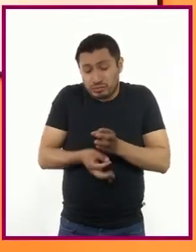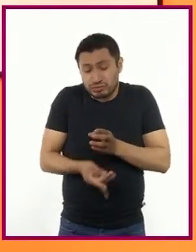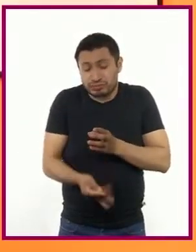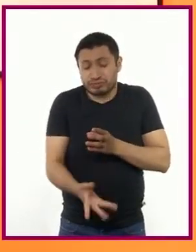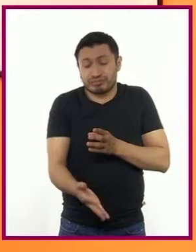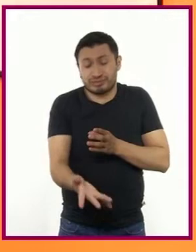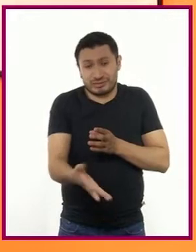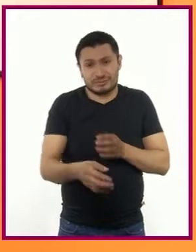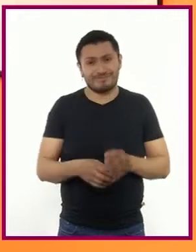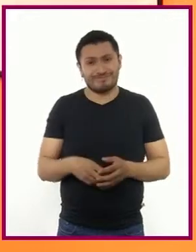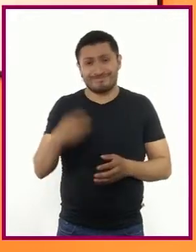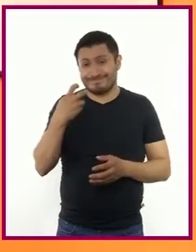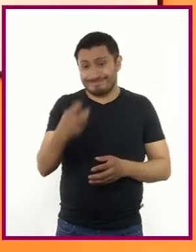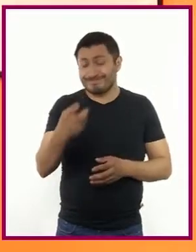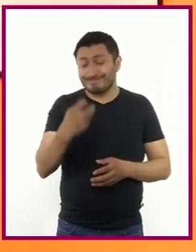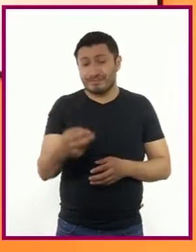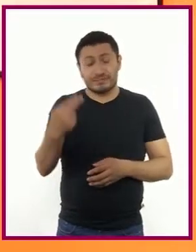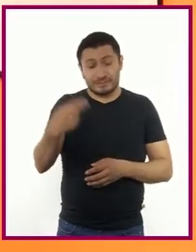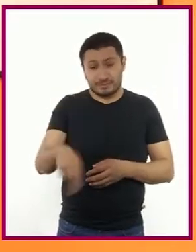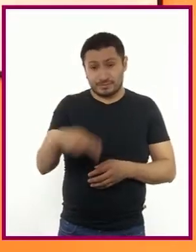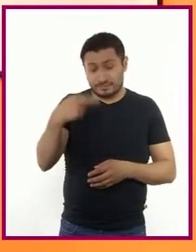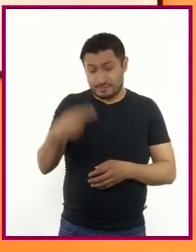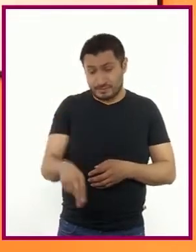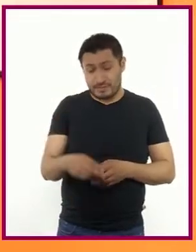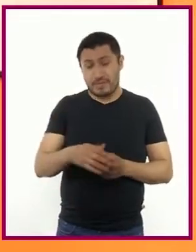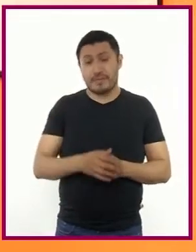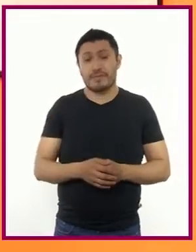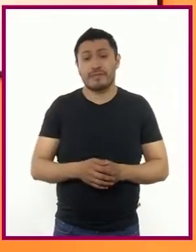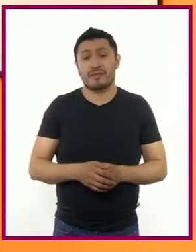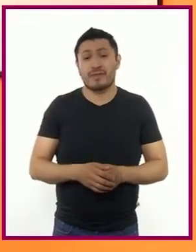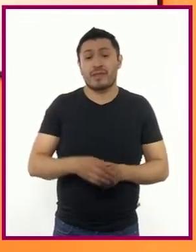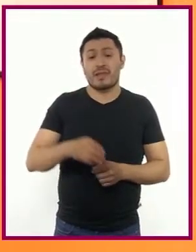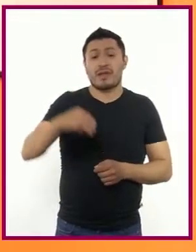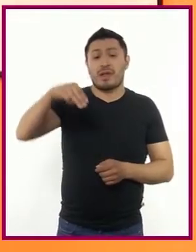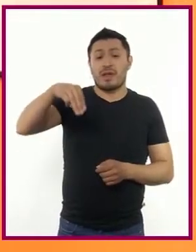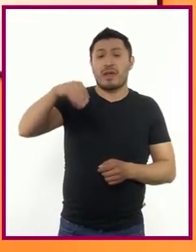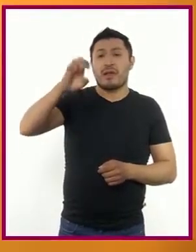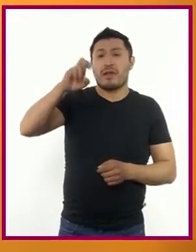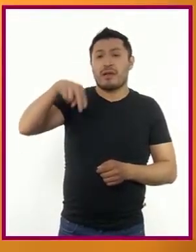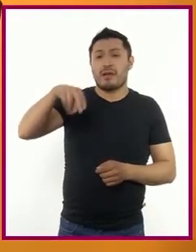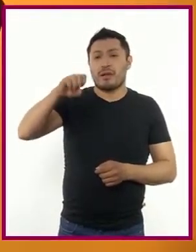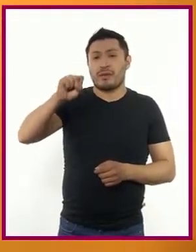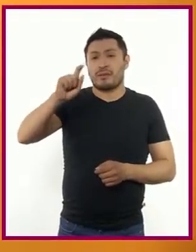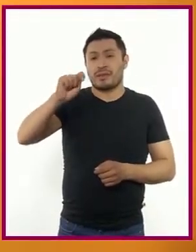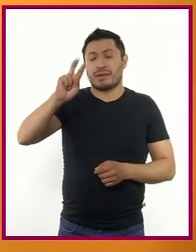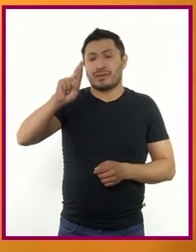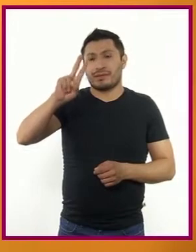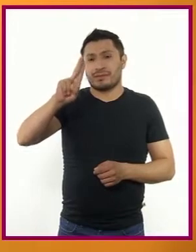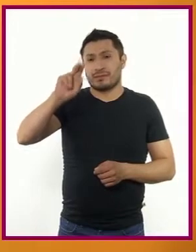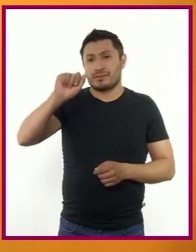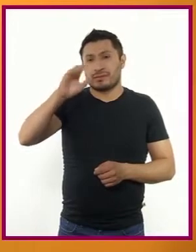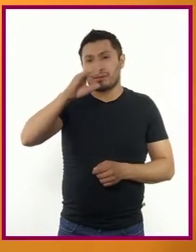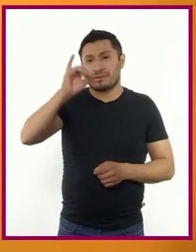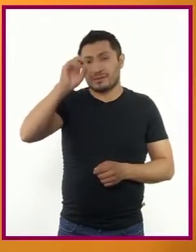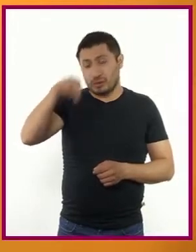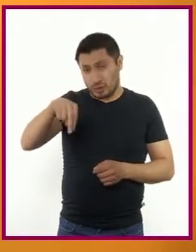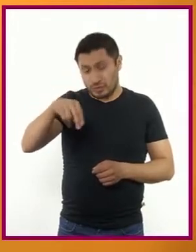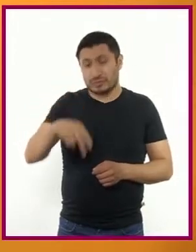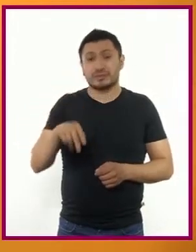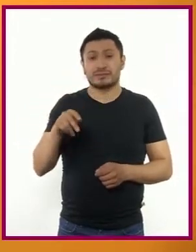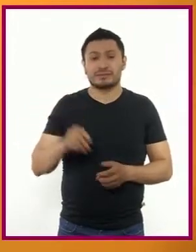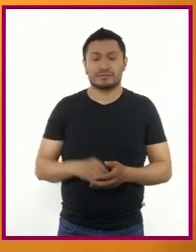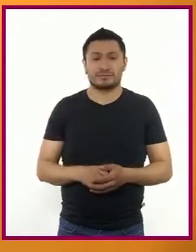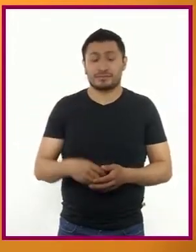exterior. Esta expulsión de sangre y otros desechos se llama menstruación. Estamos avanzando muy bien en